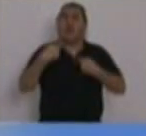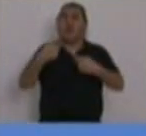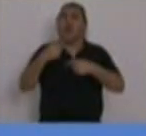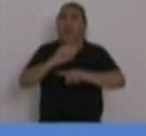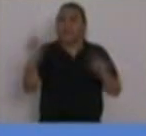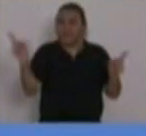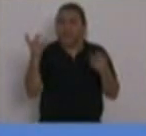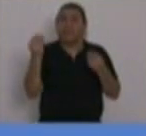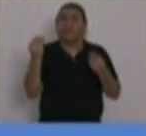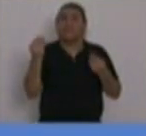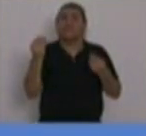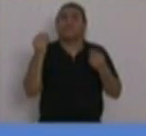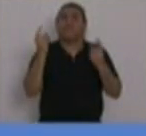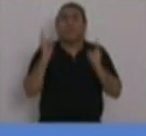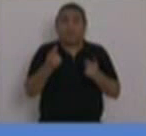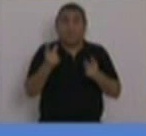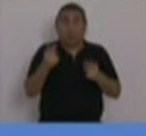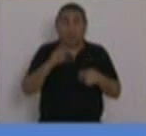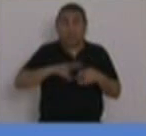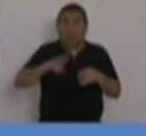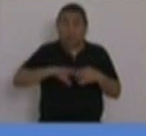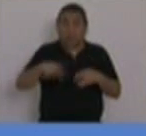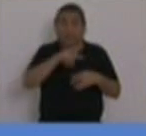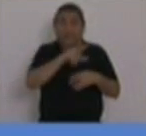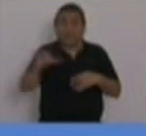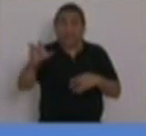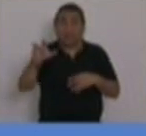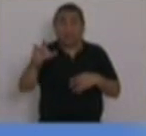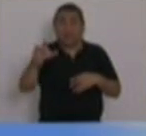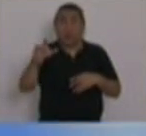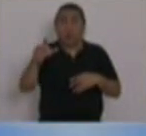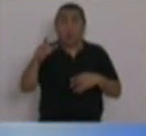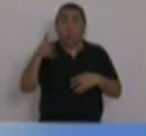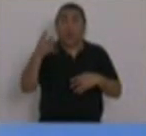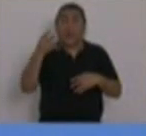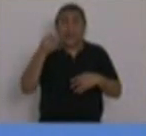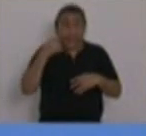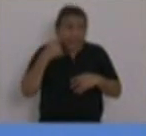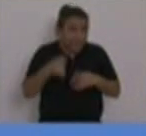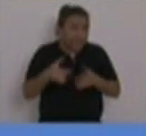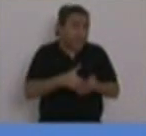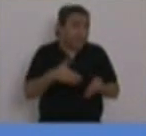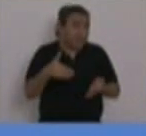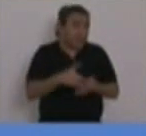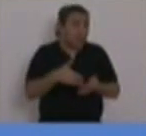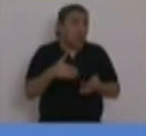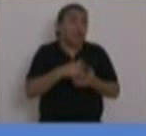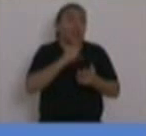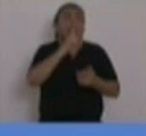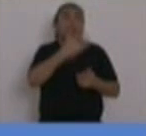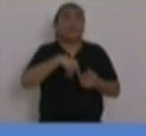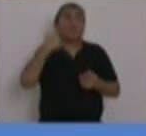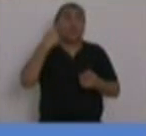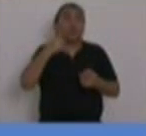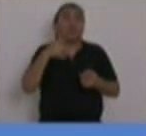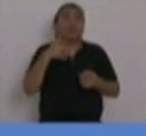240.000 millones de dólares de deuda externa, como tenía la finalización del gobierno de Cristina Fernández de Kirchner, me parece que era deuda. En